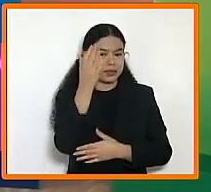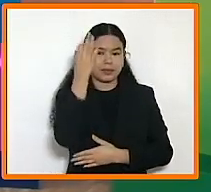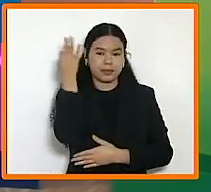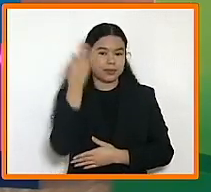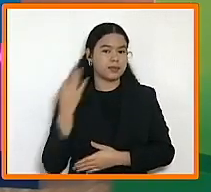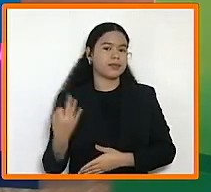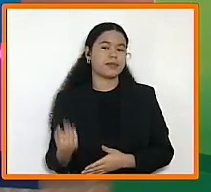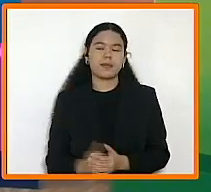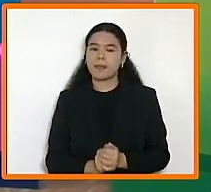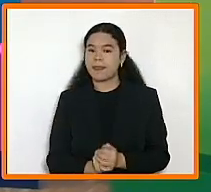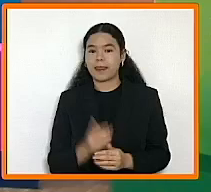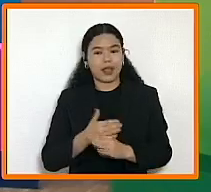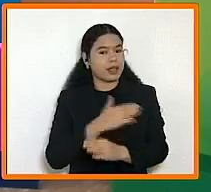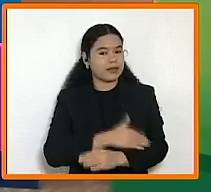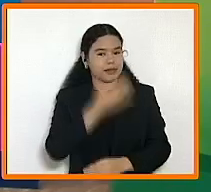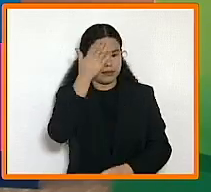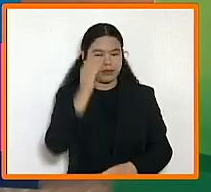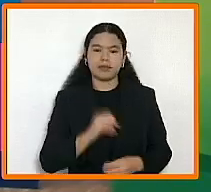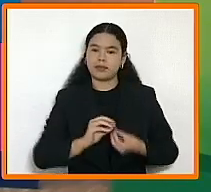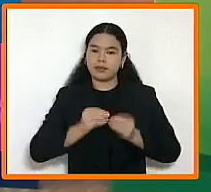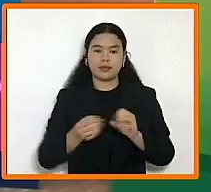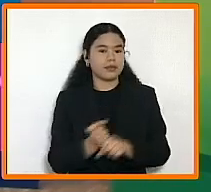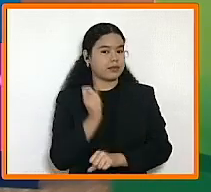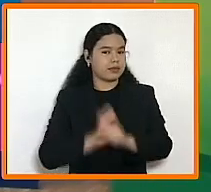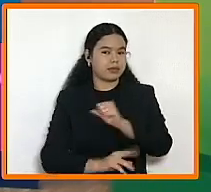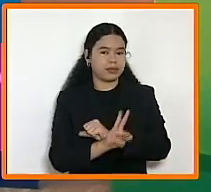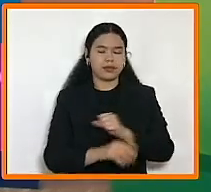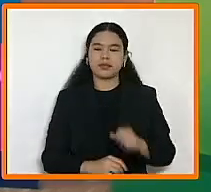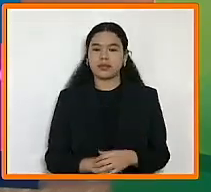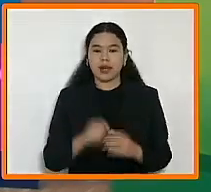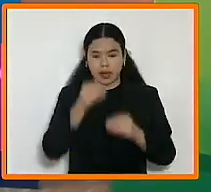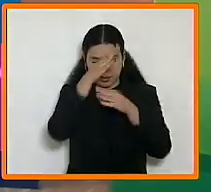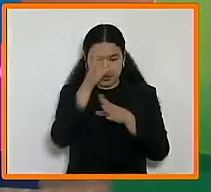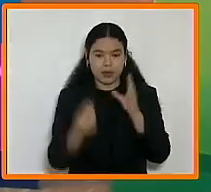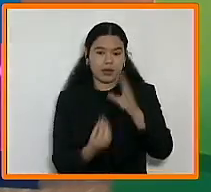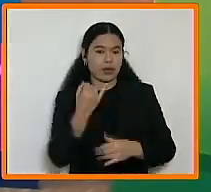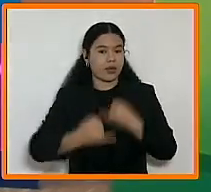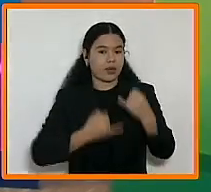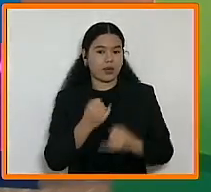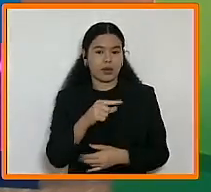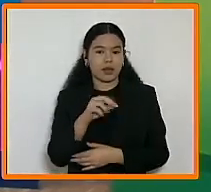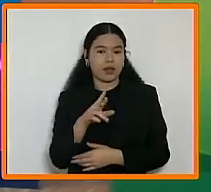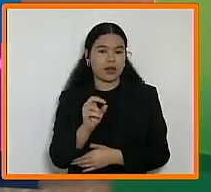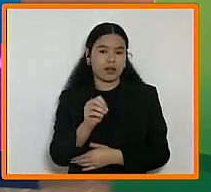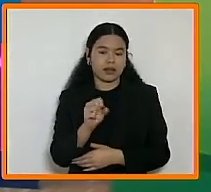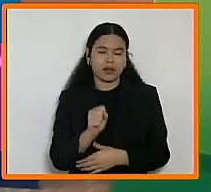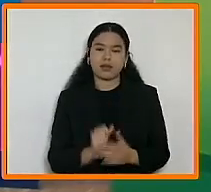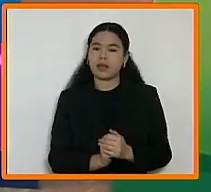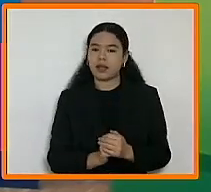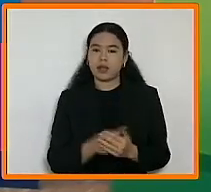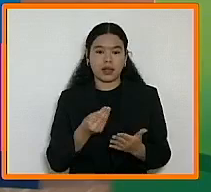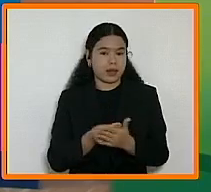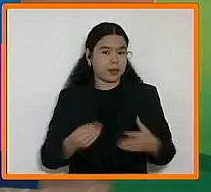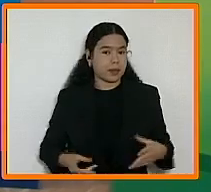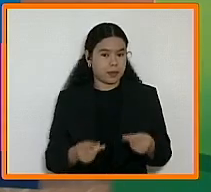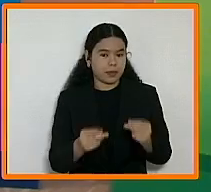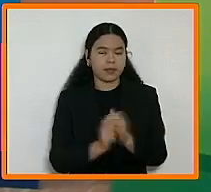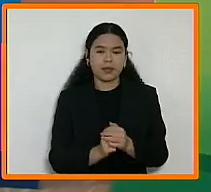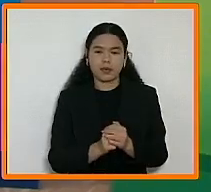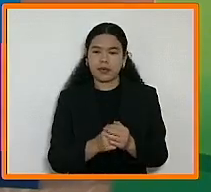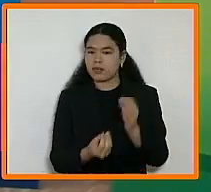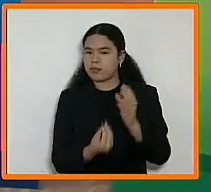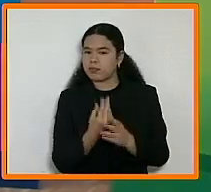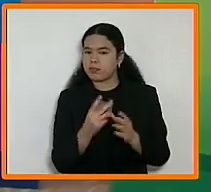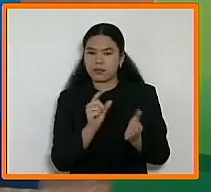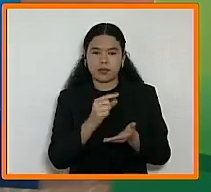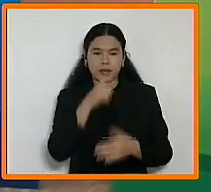Francini Zúñiga. Y antes de comenzar la diversión con premiados, te comento que con el nuevo juego de giros al instante de Instacash, el cual tiene un valor de 20,